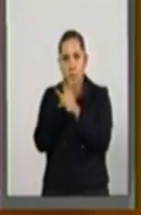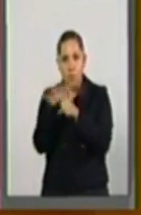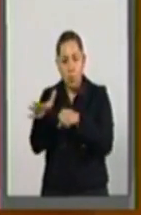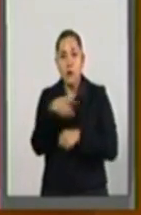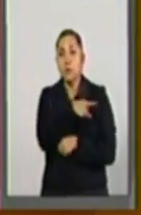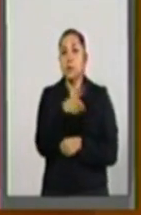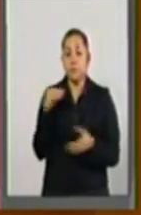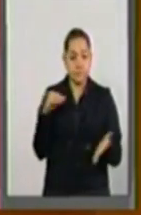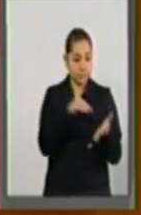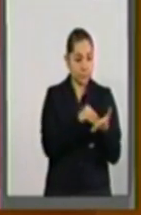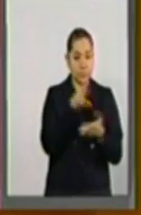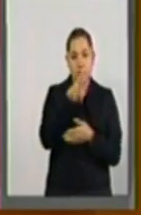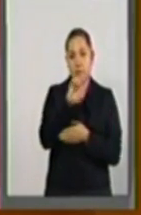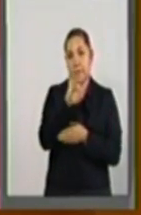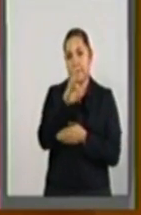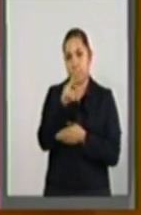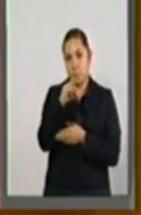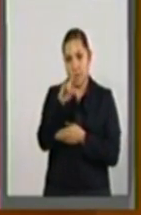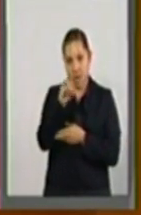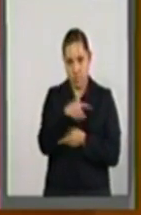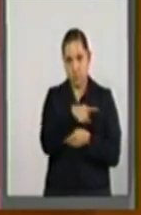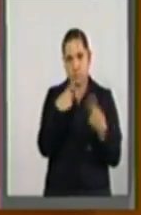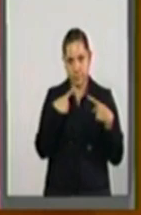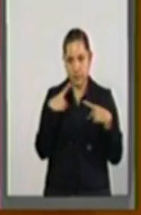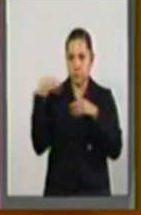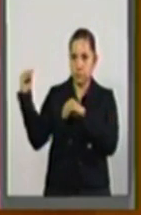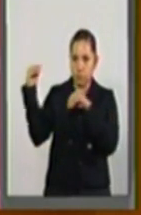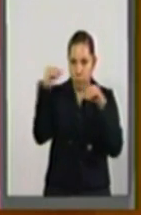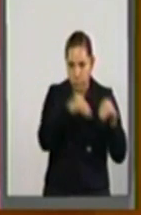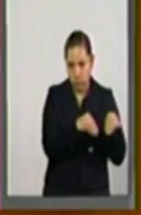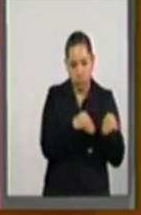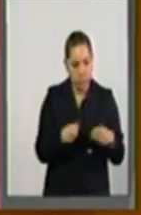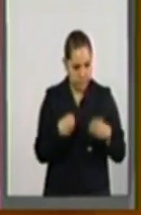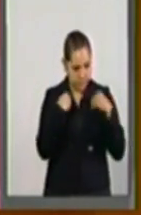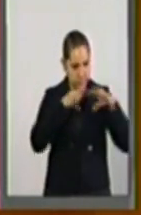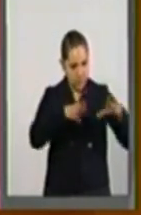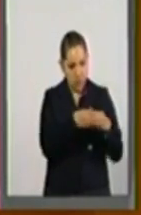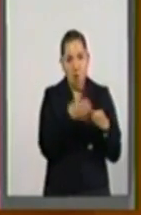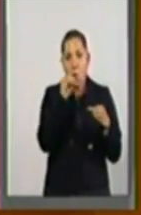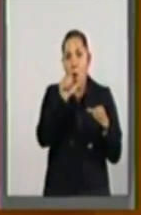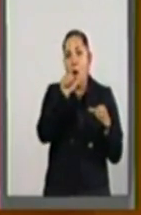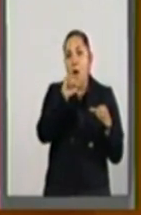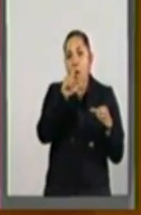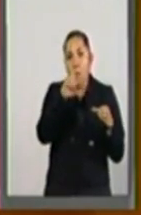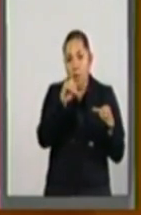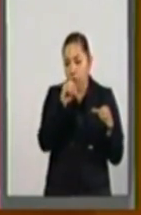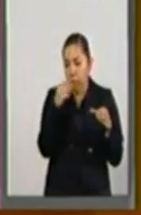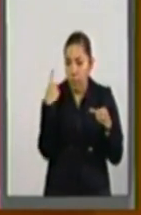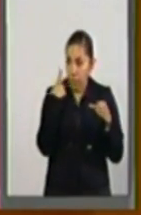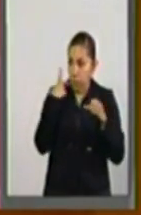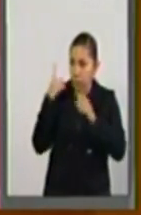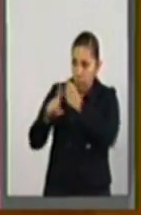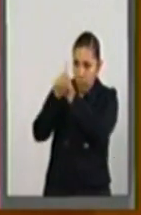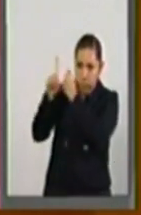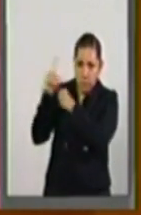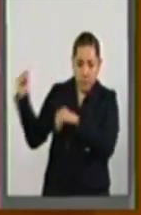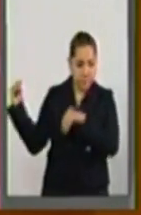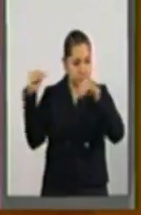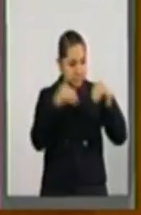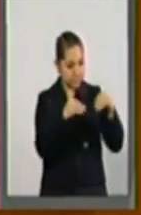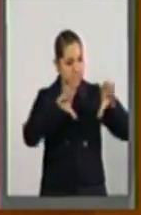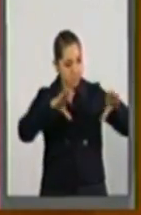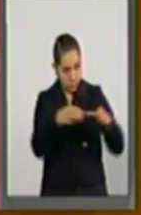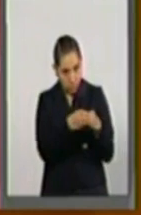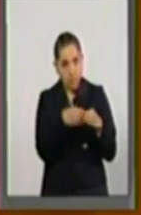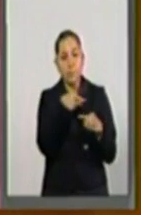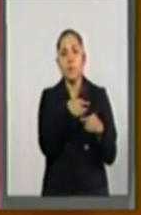refugiado como el otorgamiento de asilo político se realizaran de conformidad con los tratados